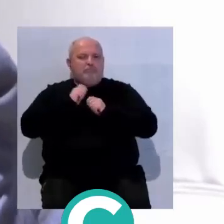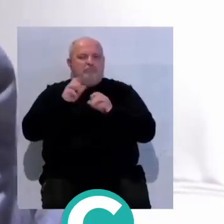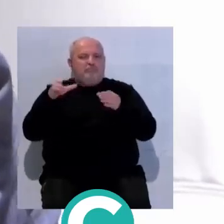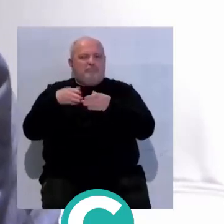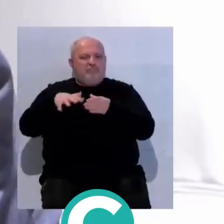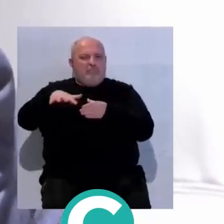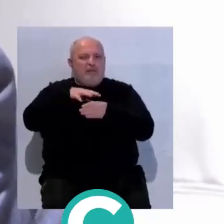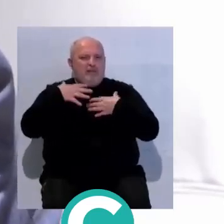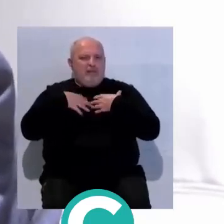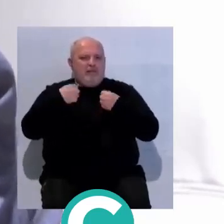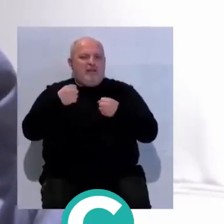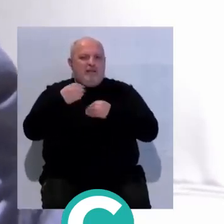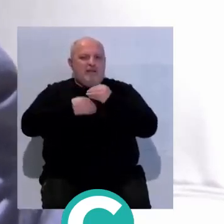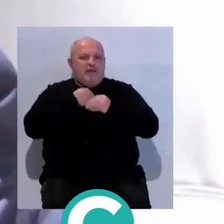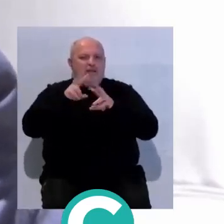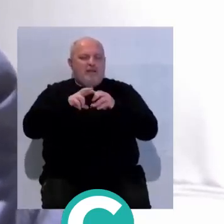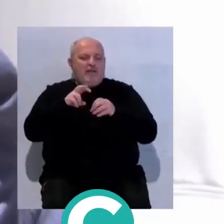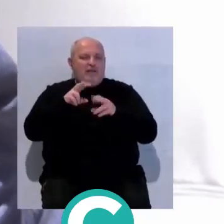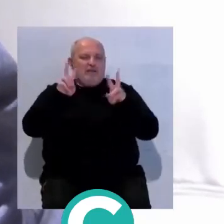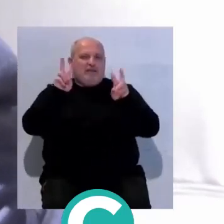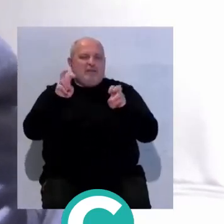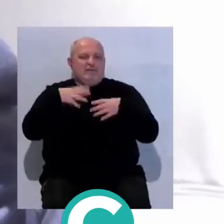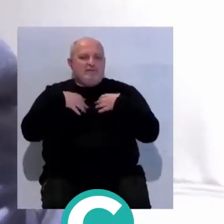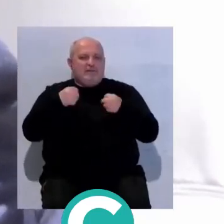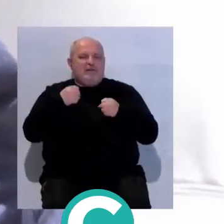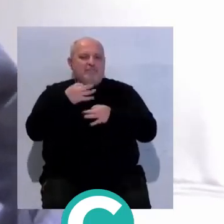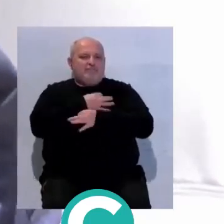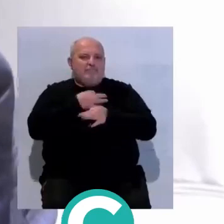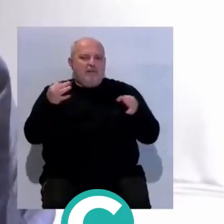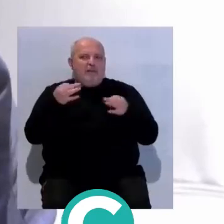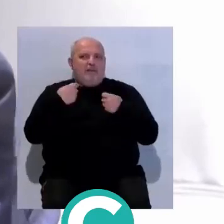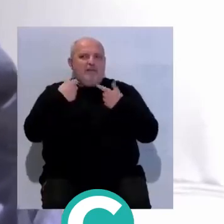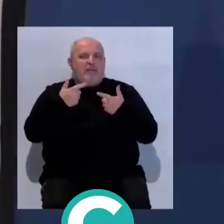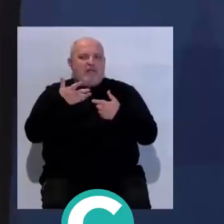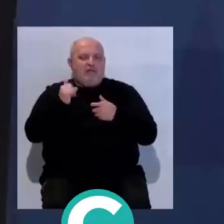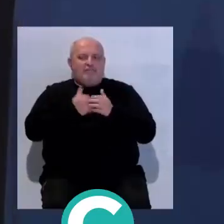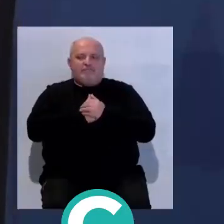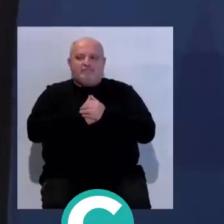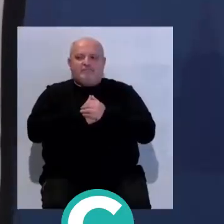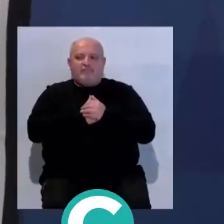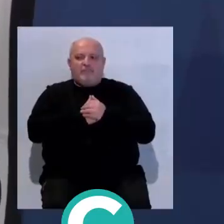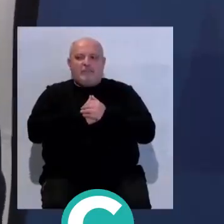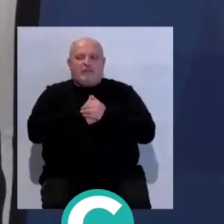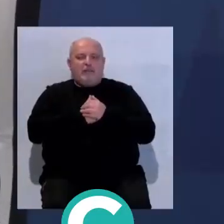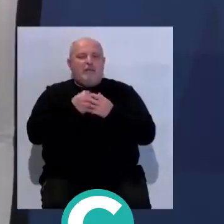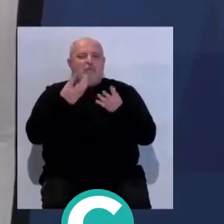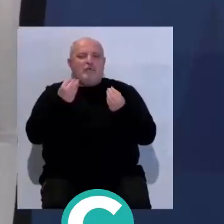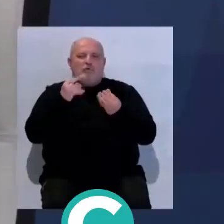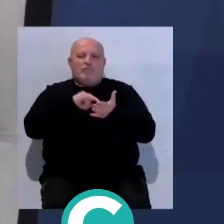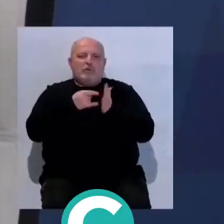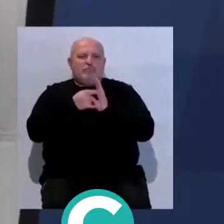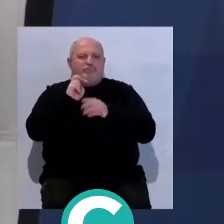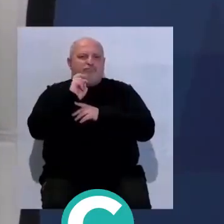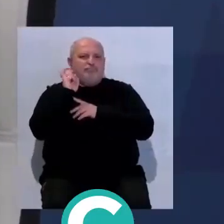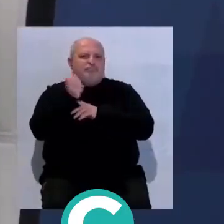comunidad sanitaria, la comunidad investigadora en temas de salud, efectivamente ese empuje está existiendo. Tenemos grandes proyectos